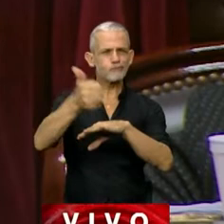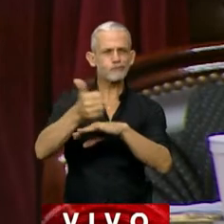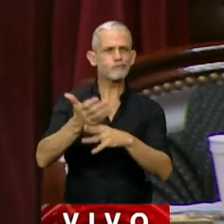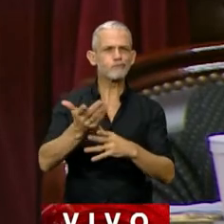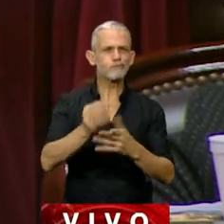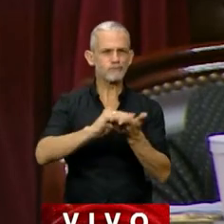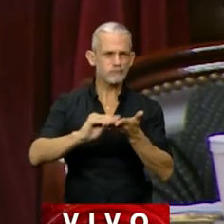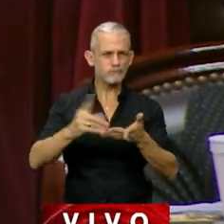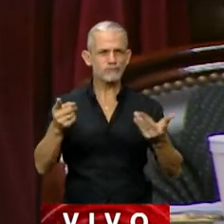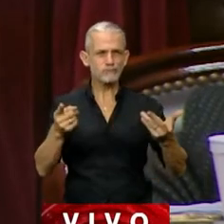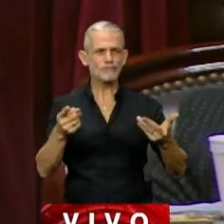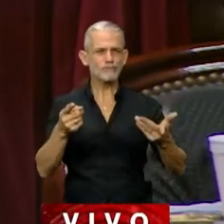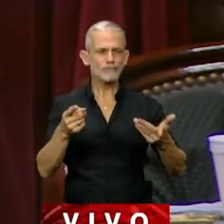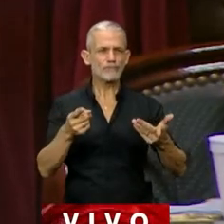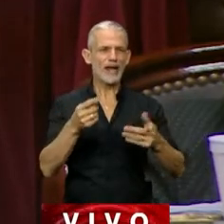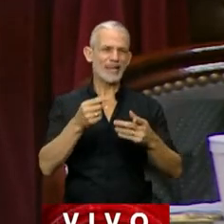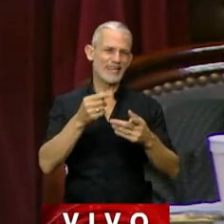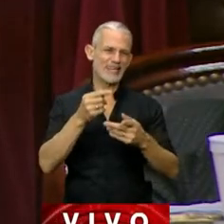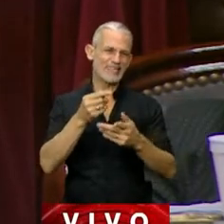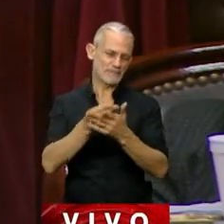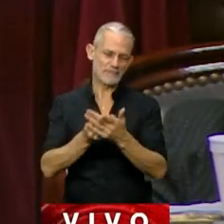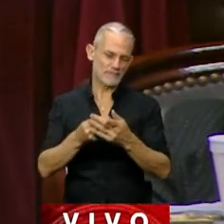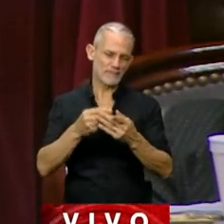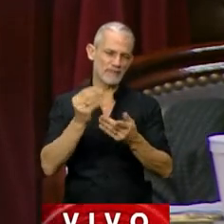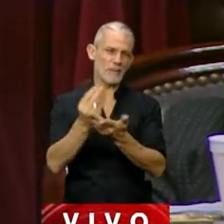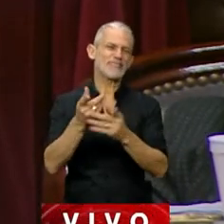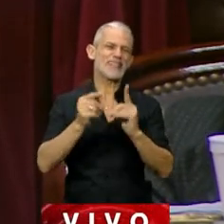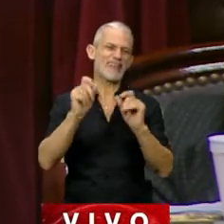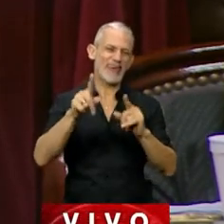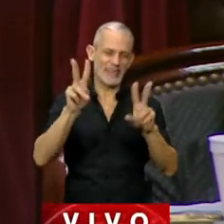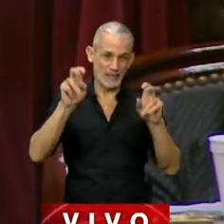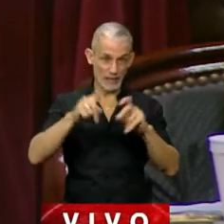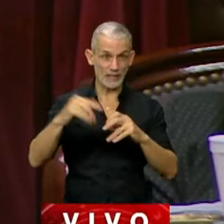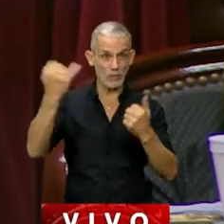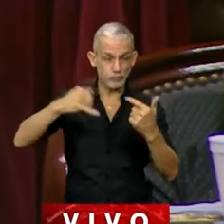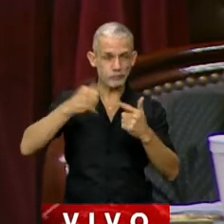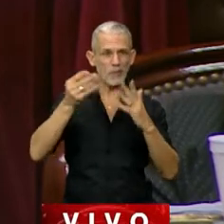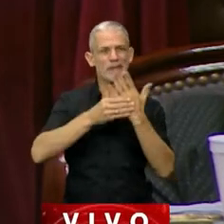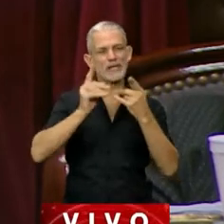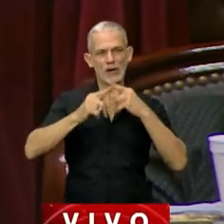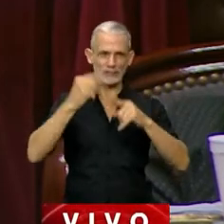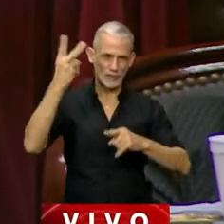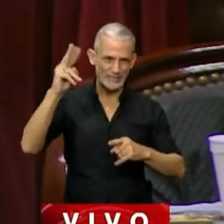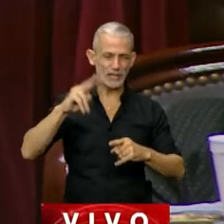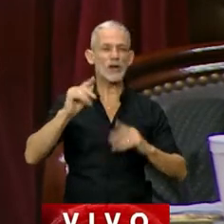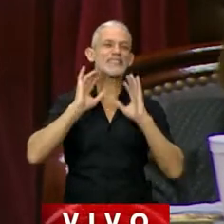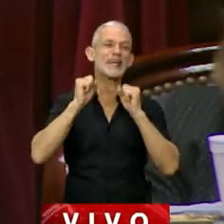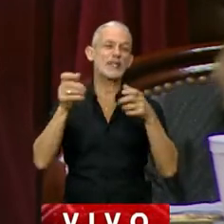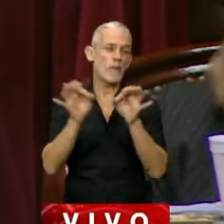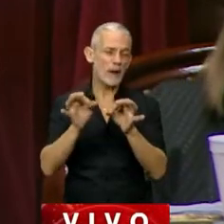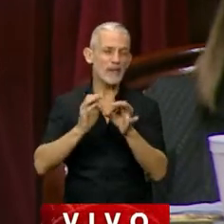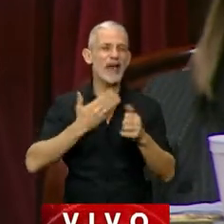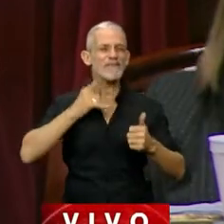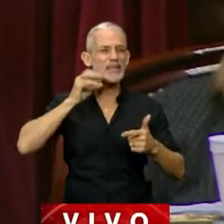funcionarios y representantes de la temática. Ahí expusieron por la Cancillería el entonces secretario de Malvinas,